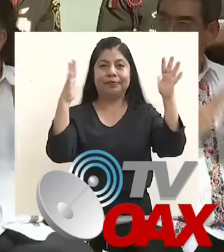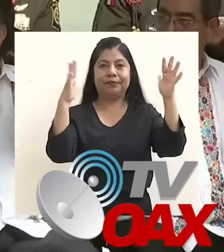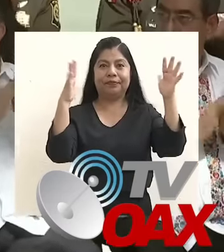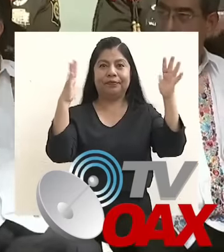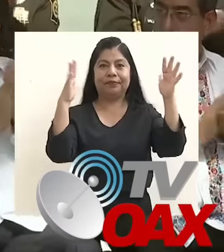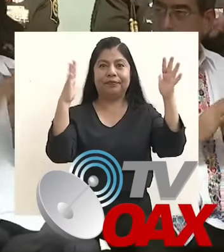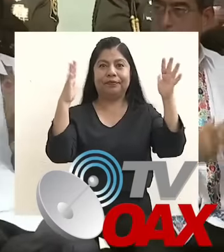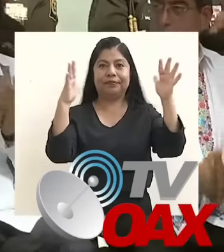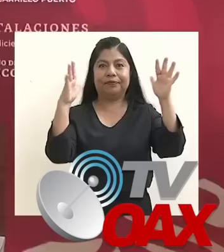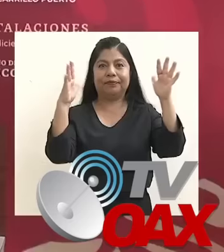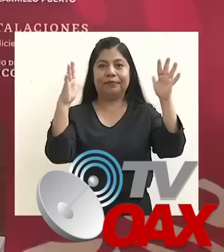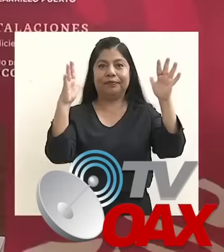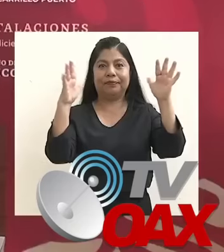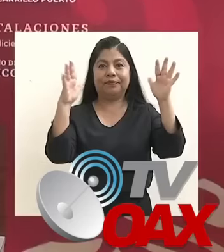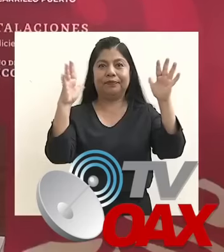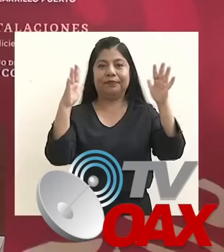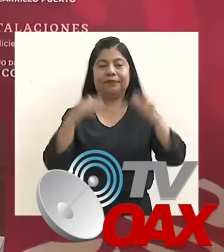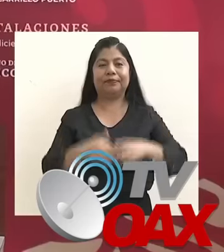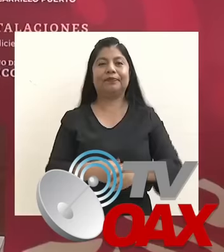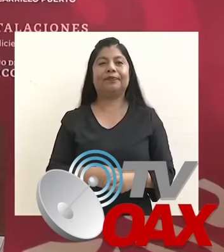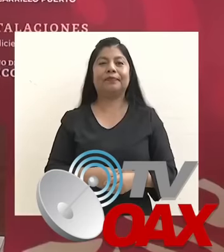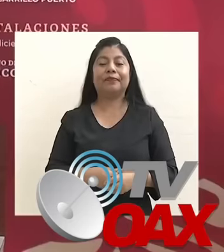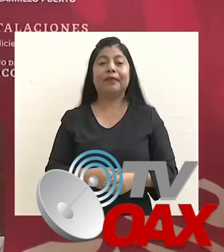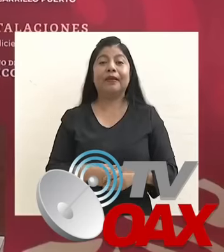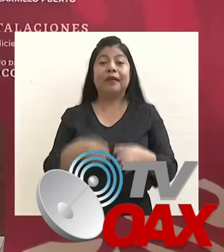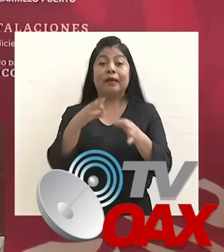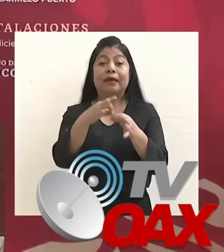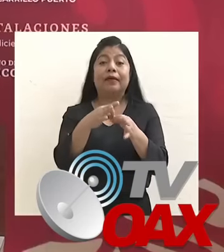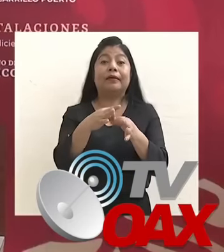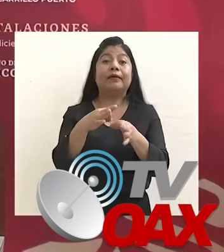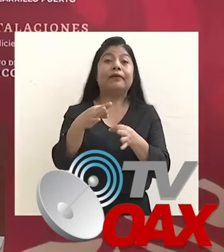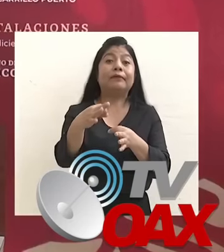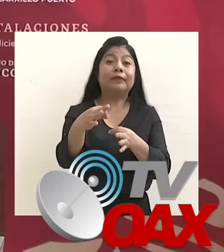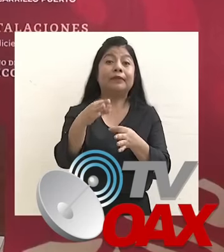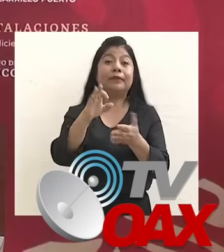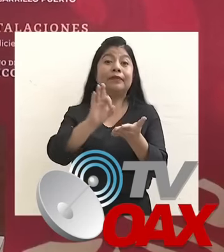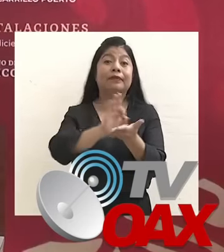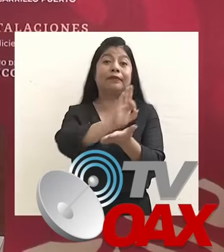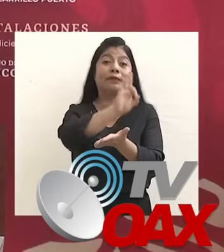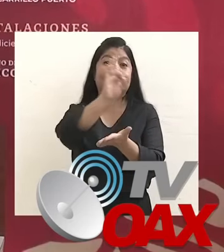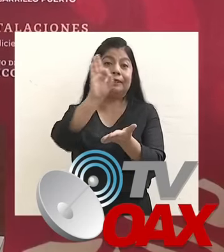Está también la presidenta municipal de Felipe Carrillo Puerto.